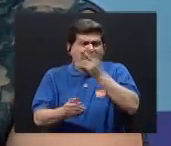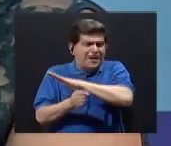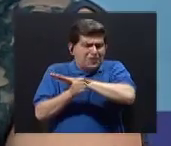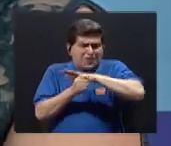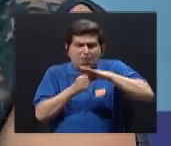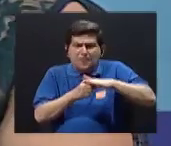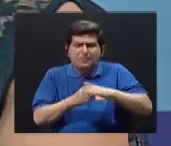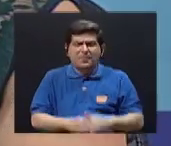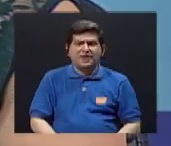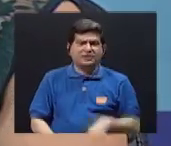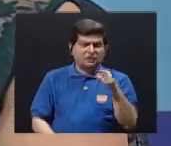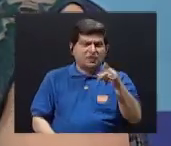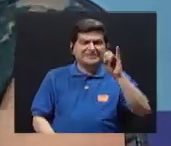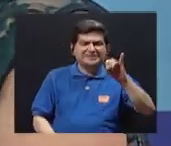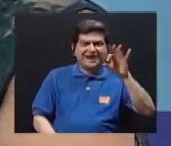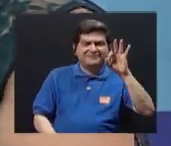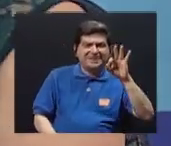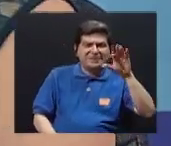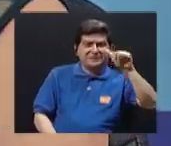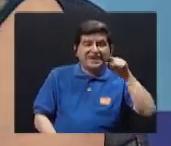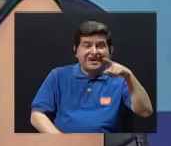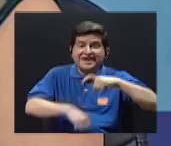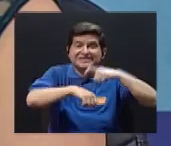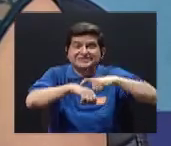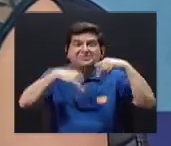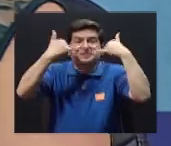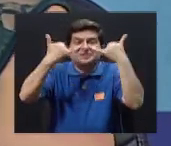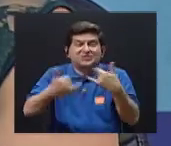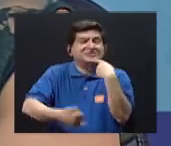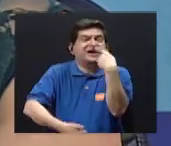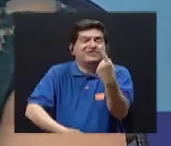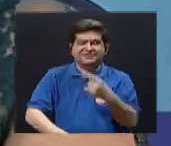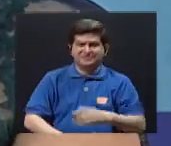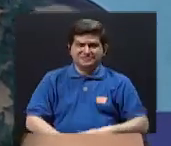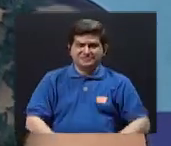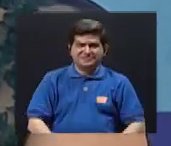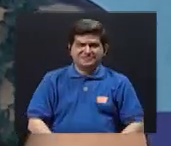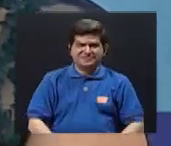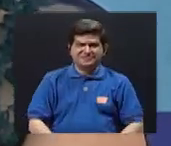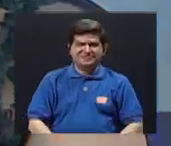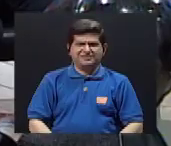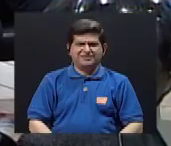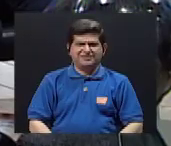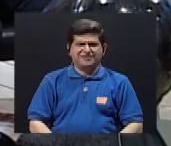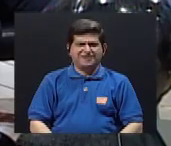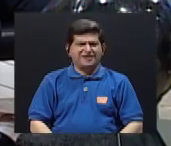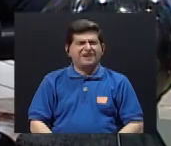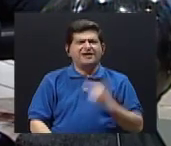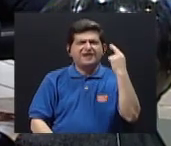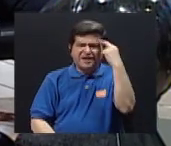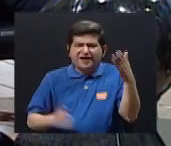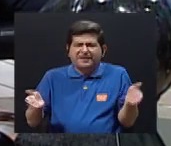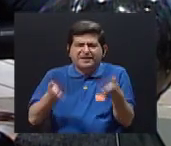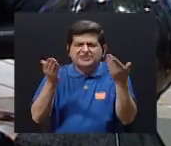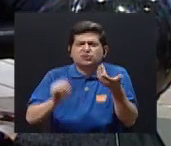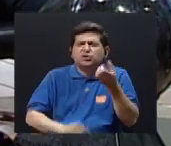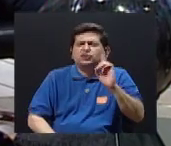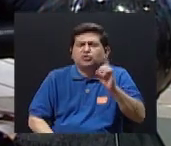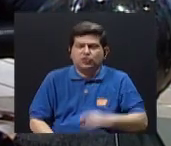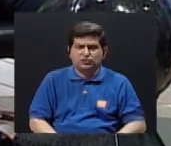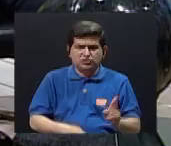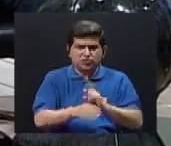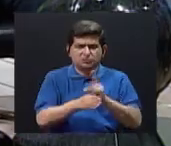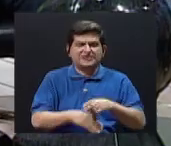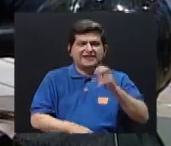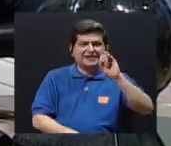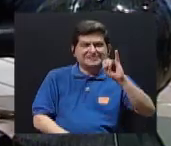su totalidad lo que Isaac Felipe Sofeifa desde esa época decía. Entonces, ¿cómo, de dónde salió la motivación, Juan Manuel, de